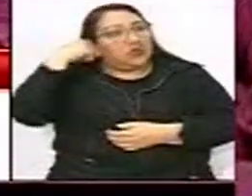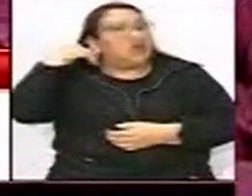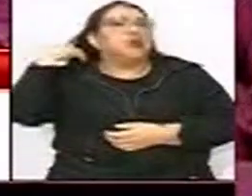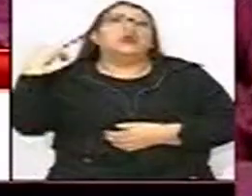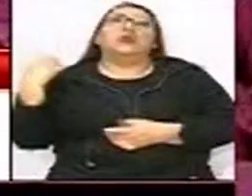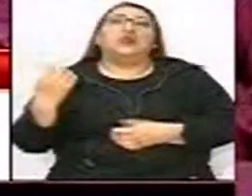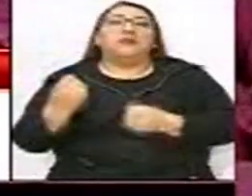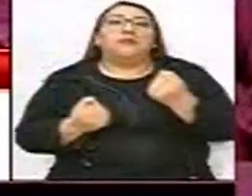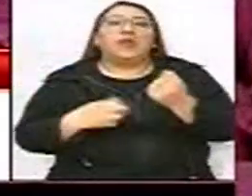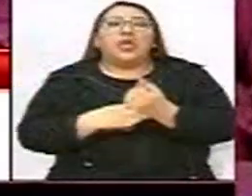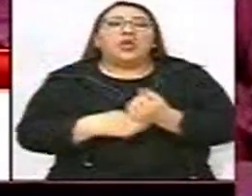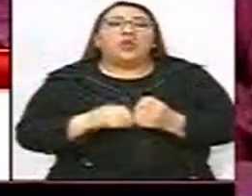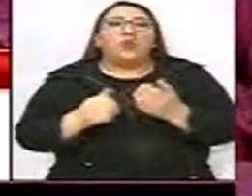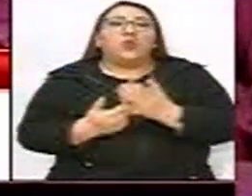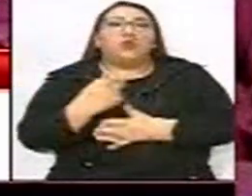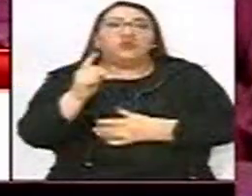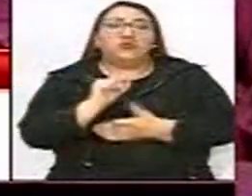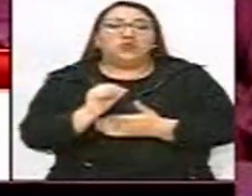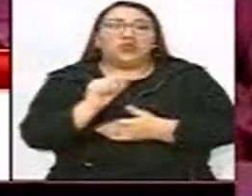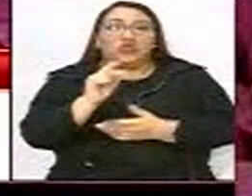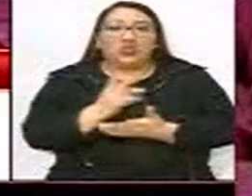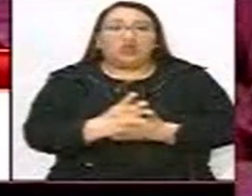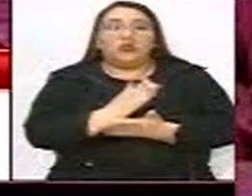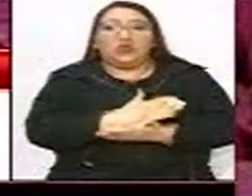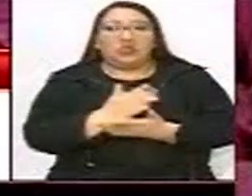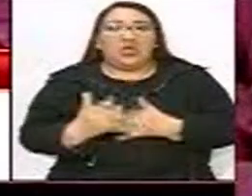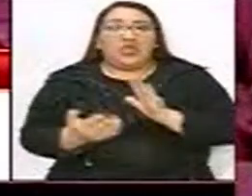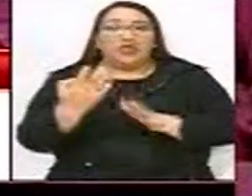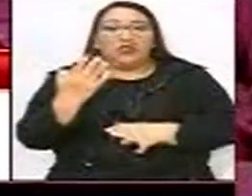de un nuevo sol y se dio en dos tramos. El